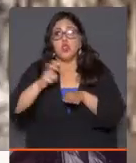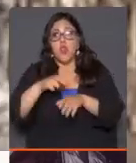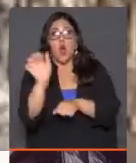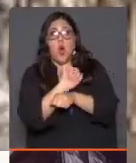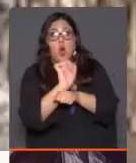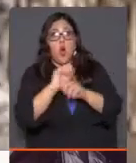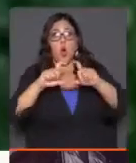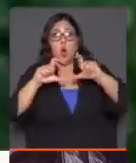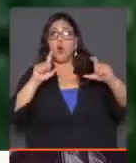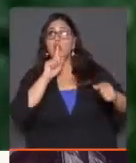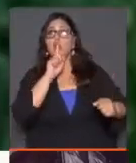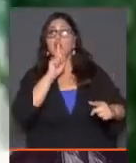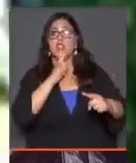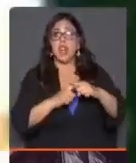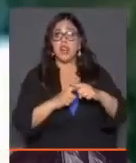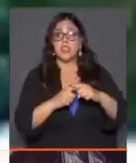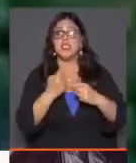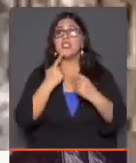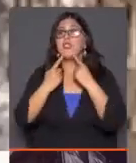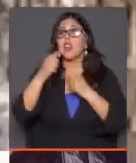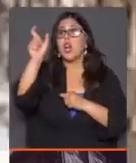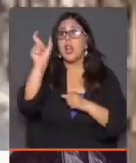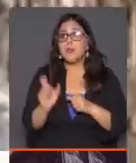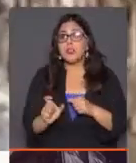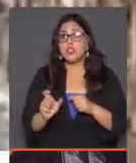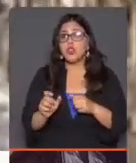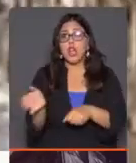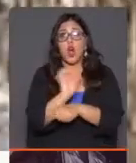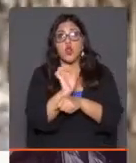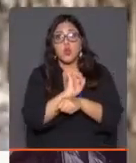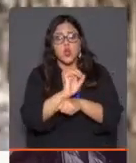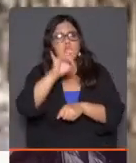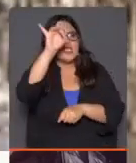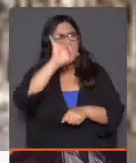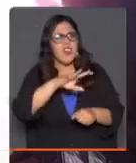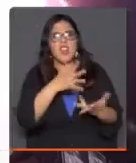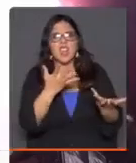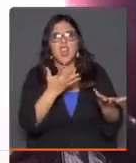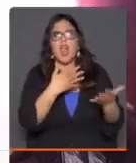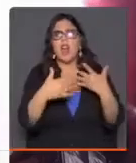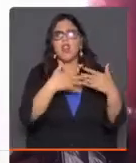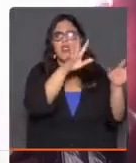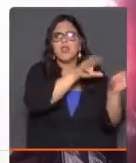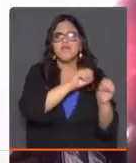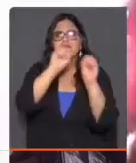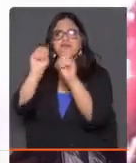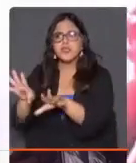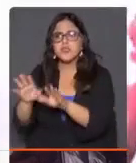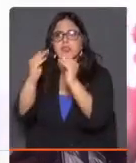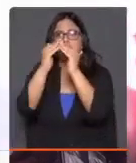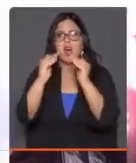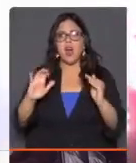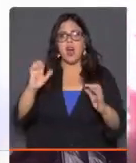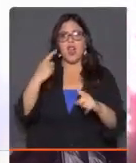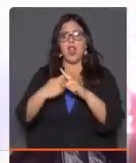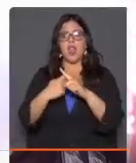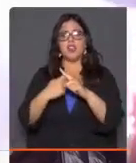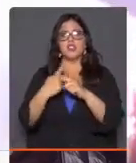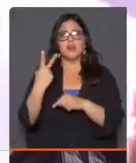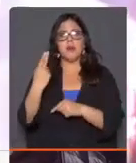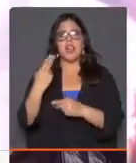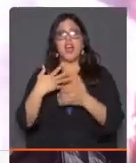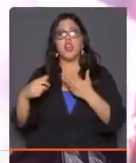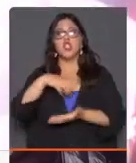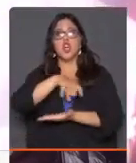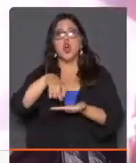patente, entrevistar al conductor y saber a dónde lo llevó después del robo. Eso a la casa de su expareja en Quinta Normal y